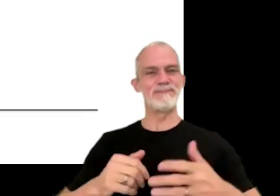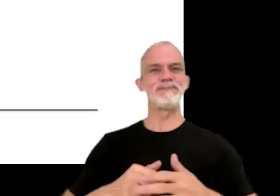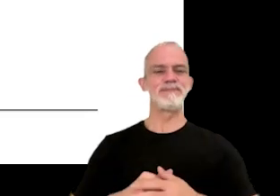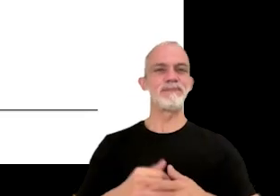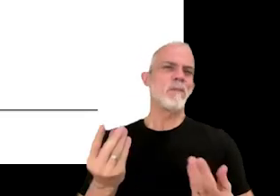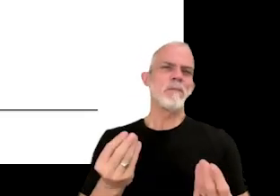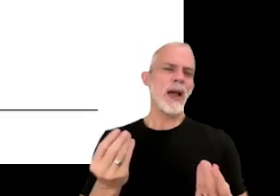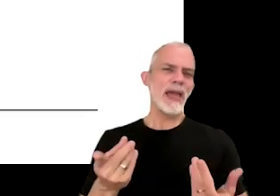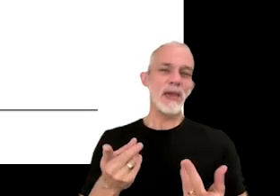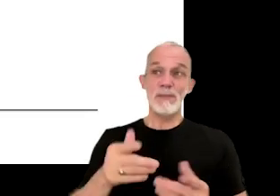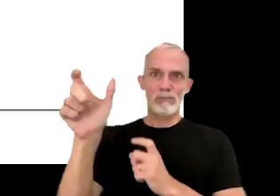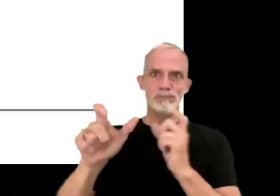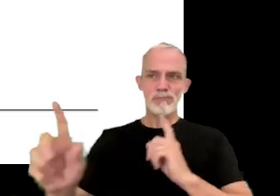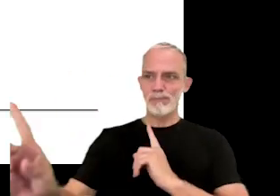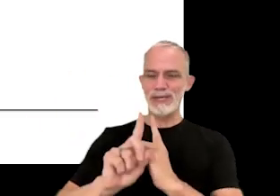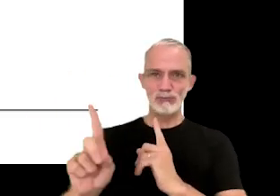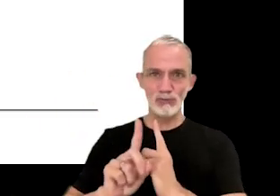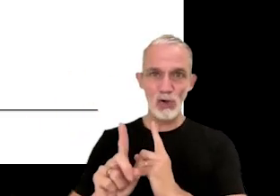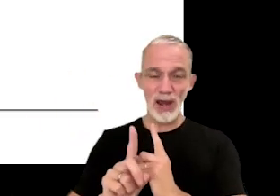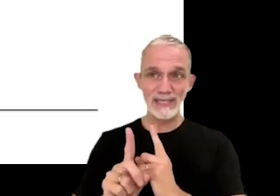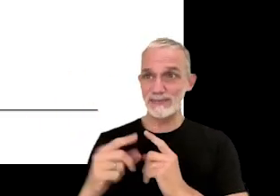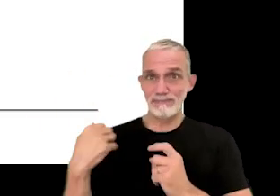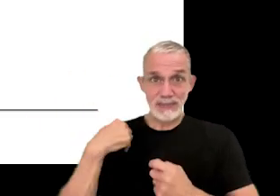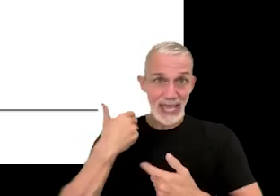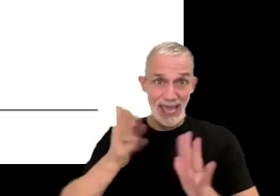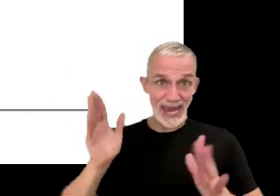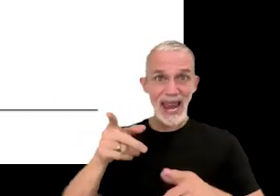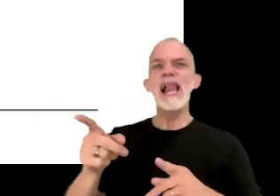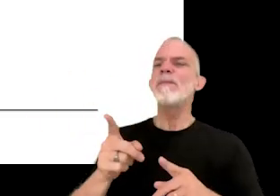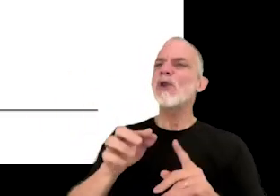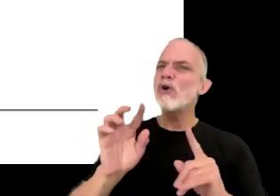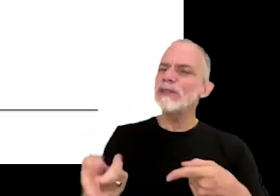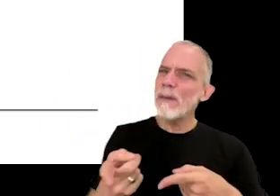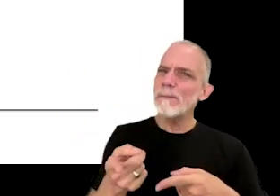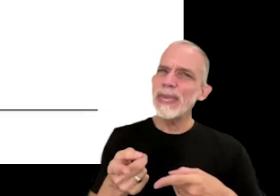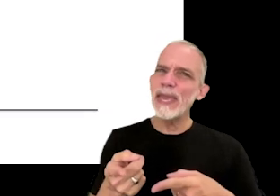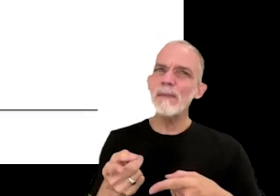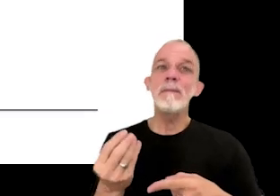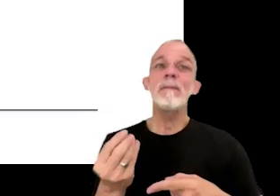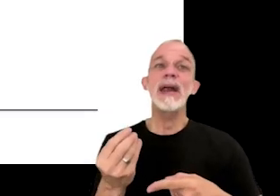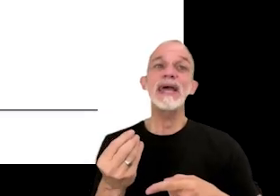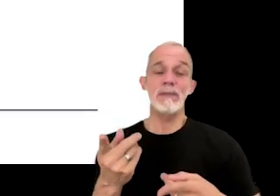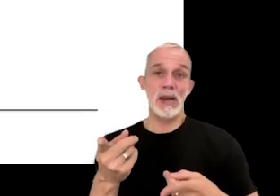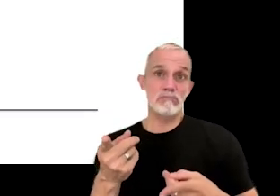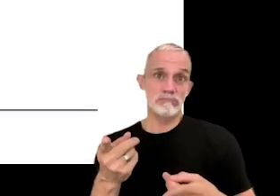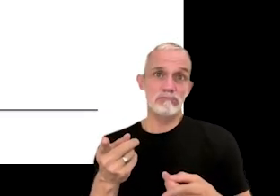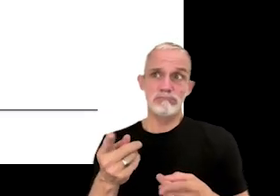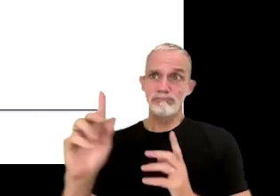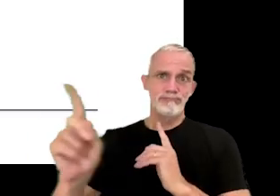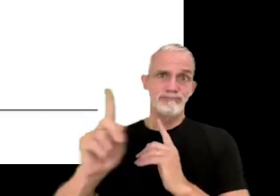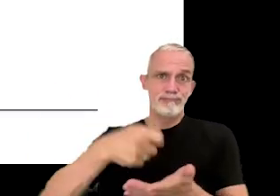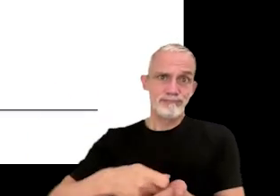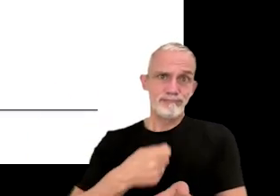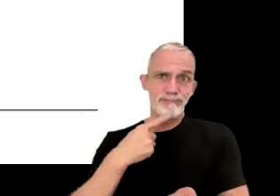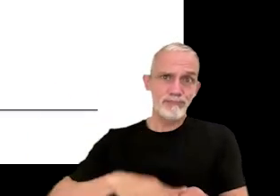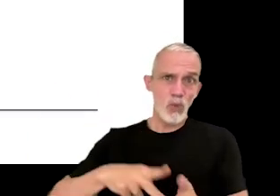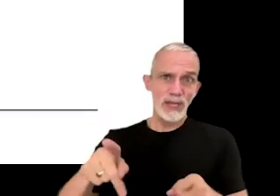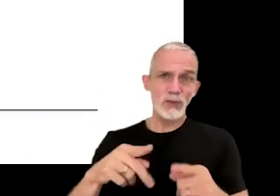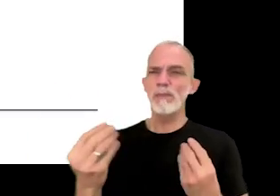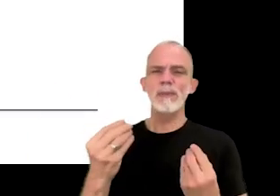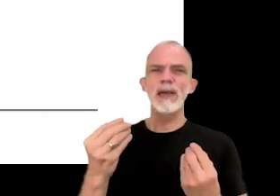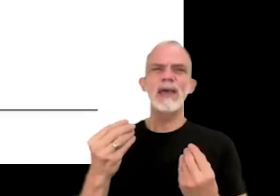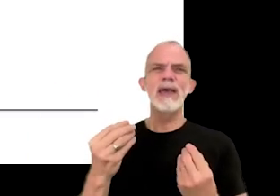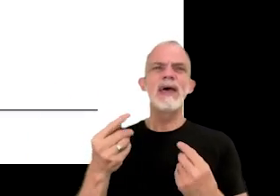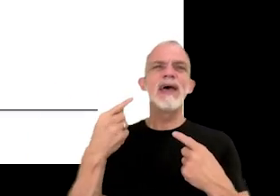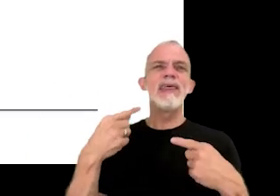para contribuyentes del régimen general, pero también para contribuyentes que respondan a la condición